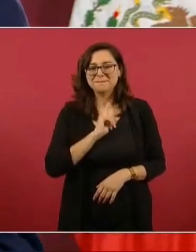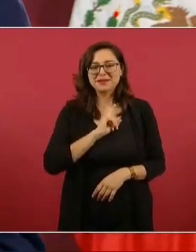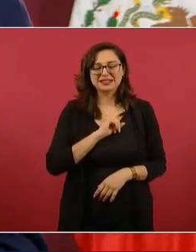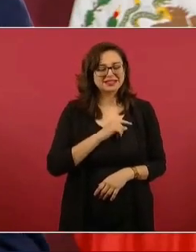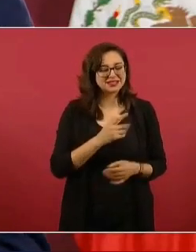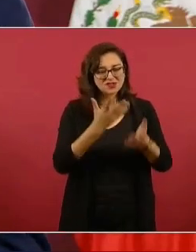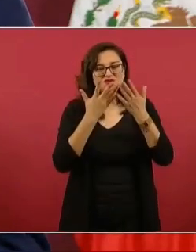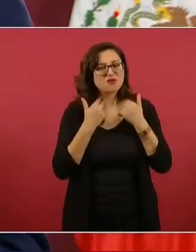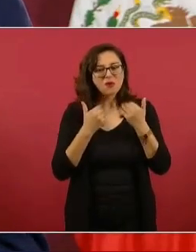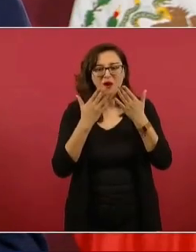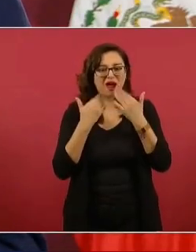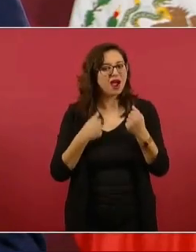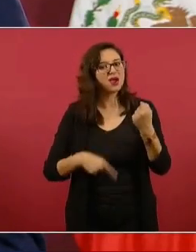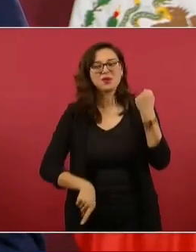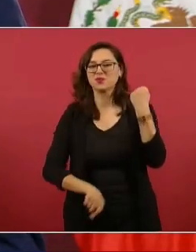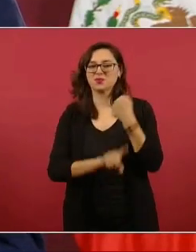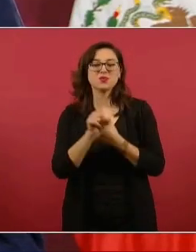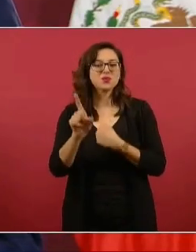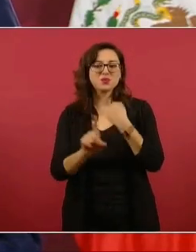al contrario,